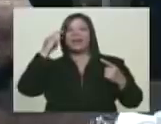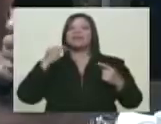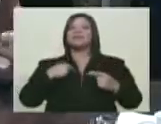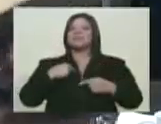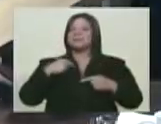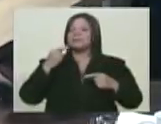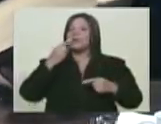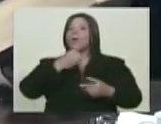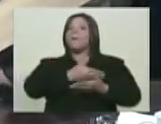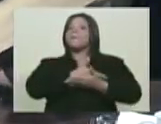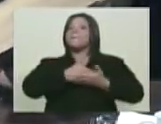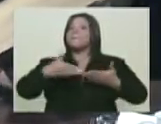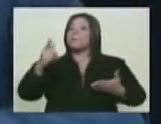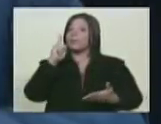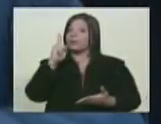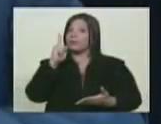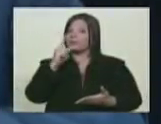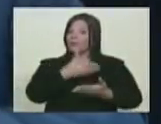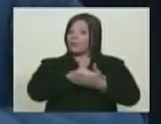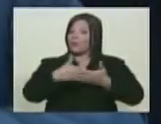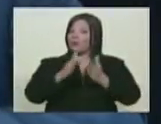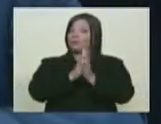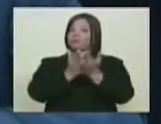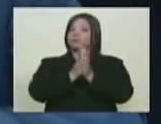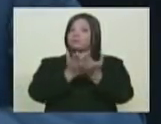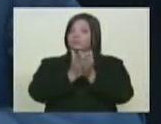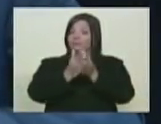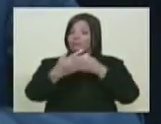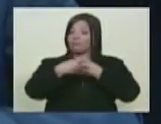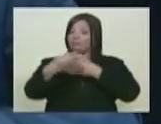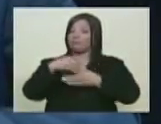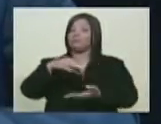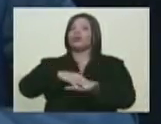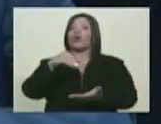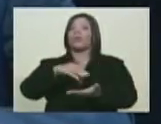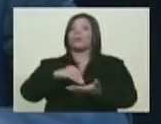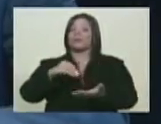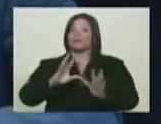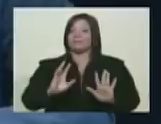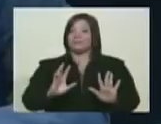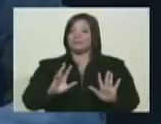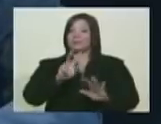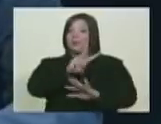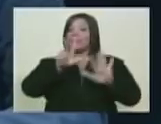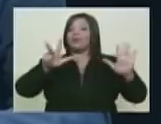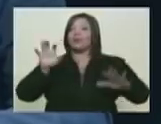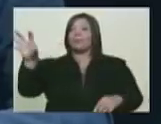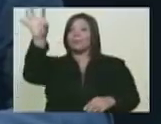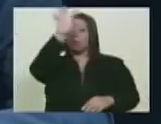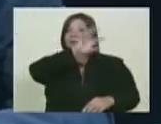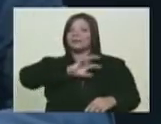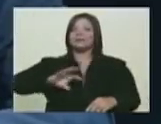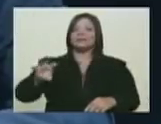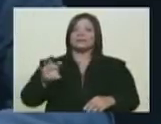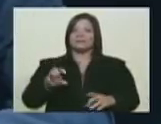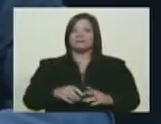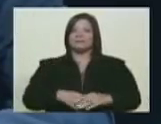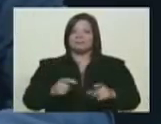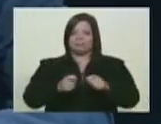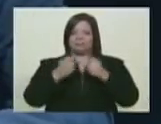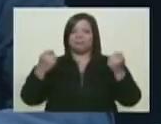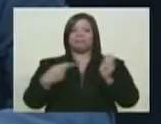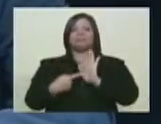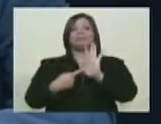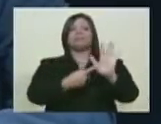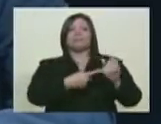Lleva 1 millón de ejemplares. ¿Un millón de ejemplares? En 28 Imagínate países. Tú. En 28 países se ha publicado y